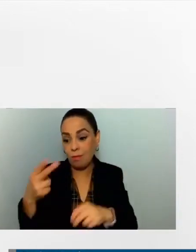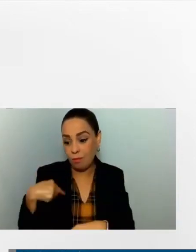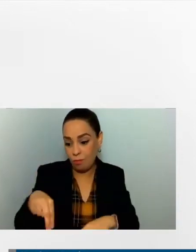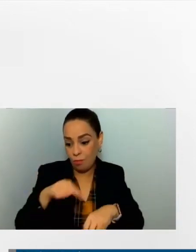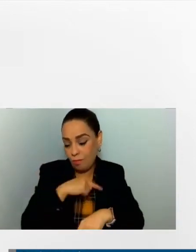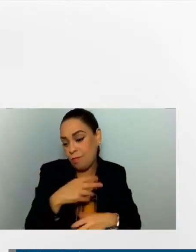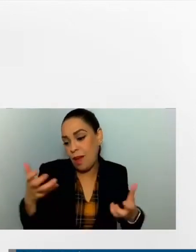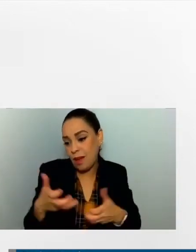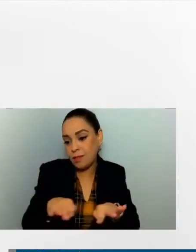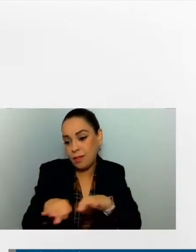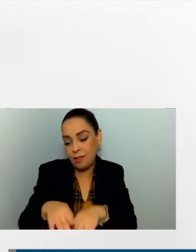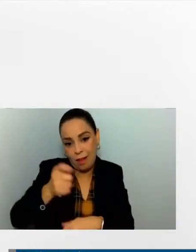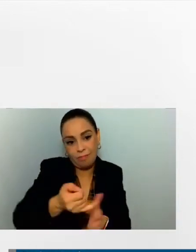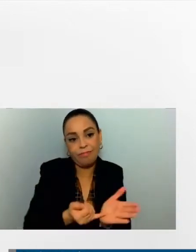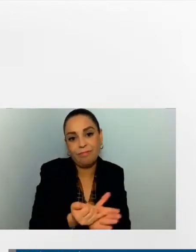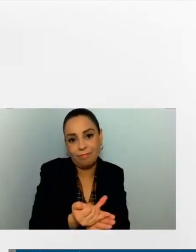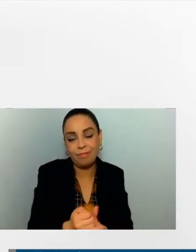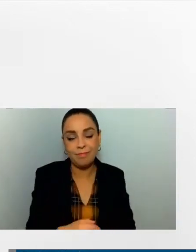Gracias.